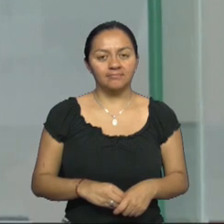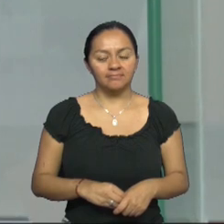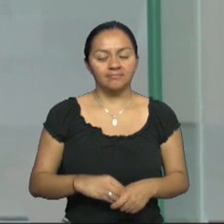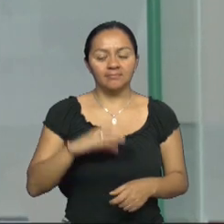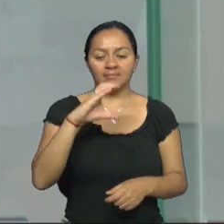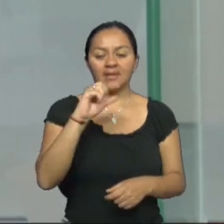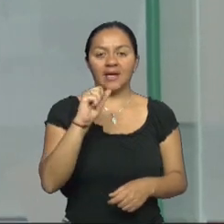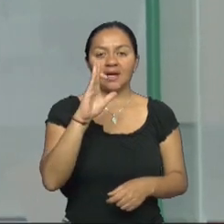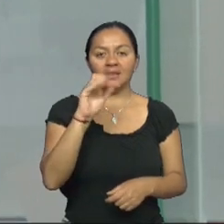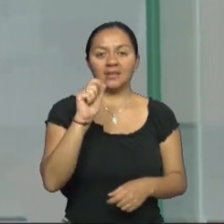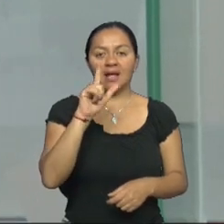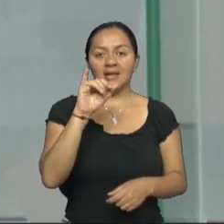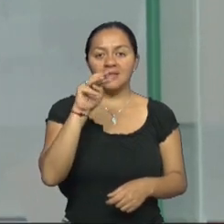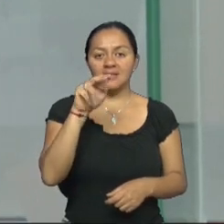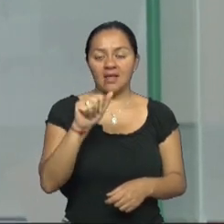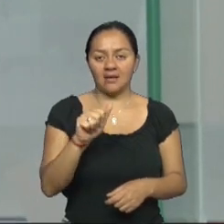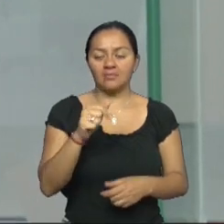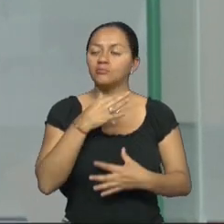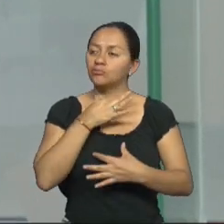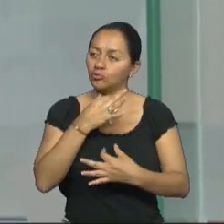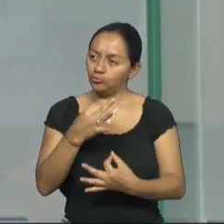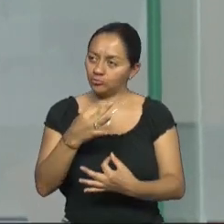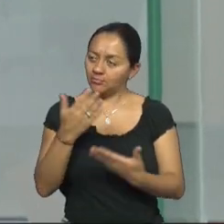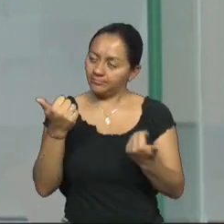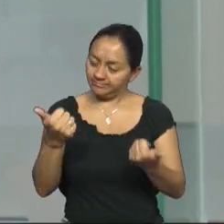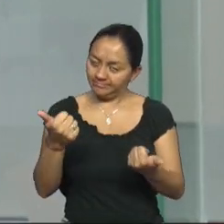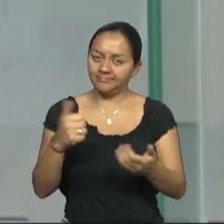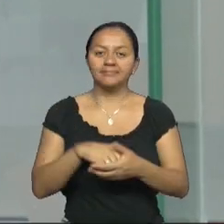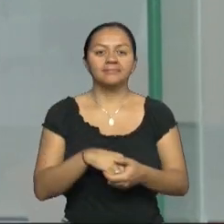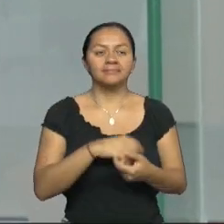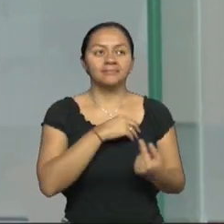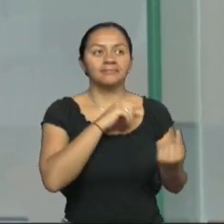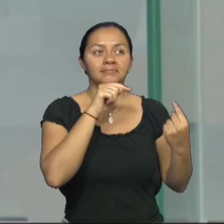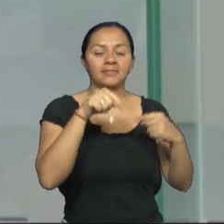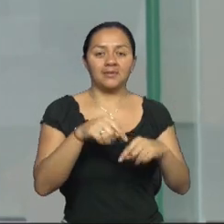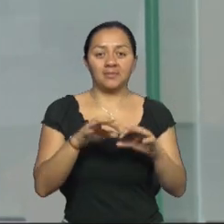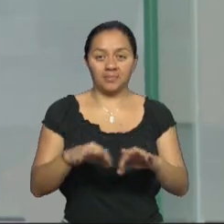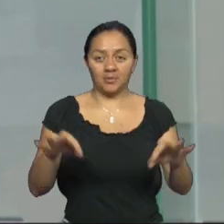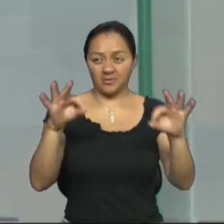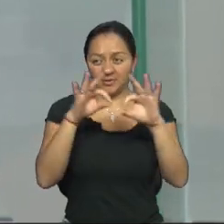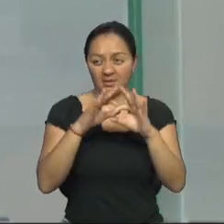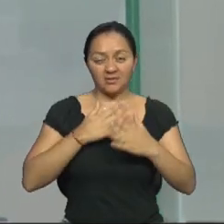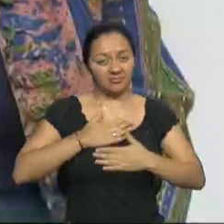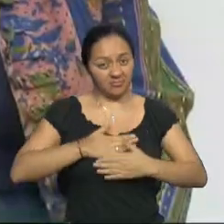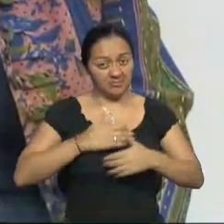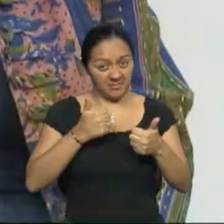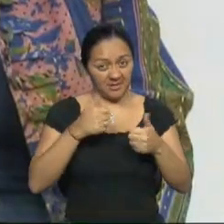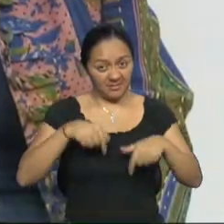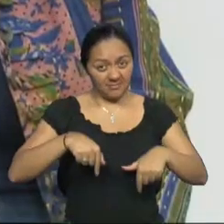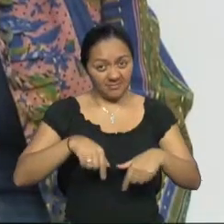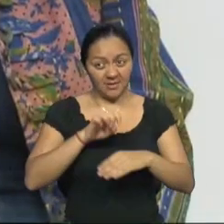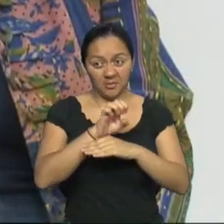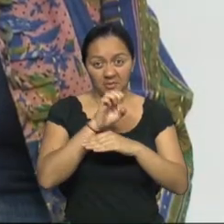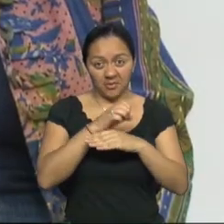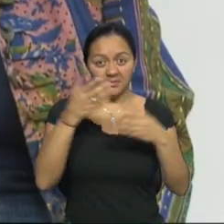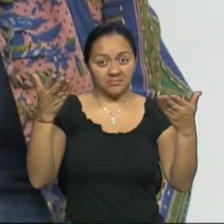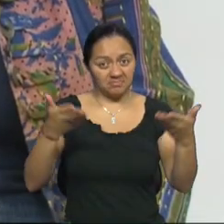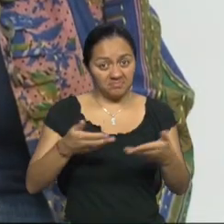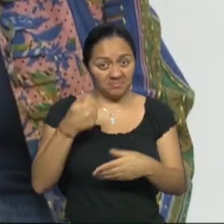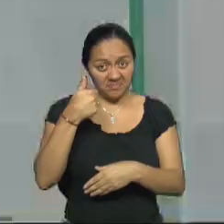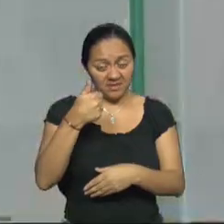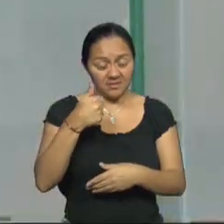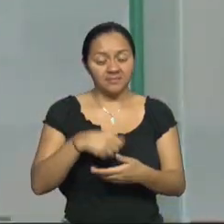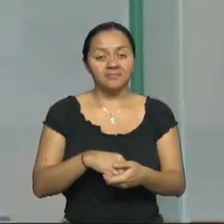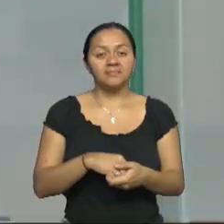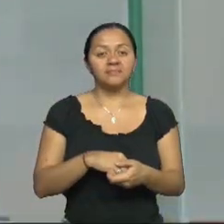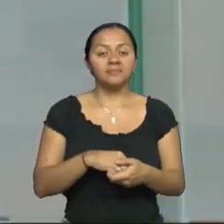Catalina, un gusto tenerte aquí. Bueno, igualmente. Lo más importante es que te hayas sentido a gusto en este encuentro continental.